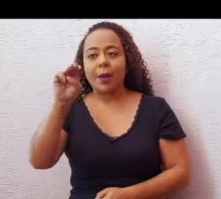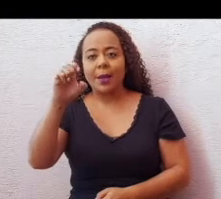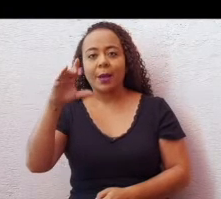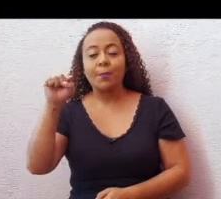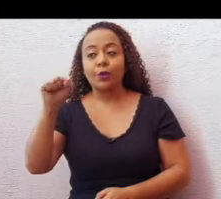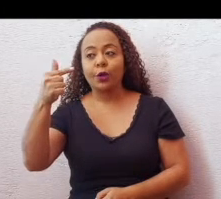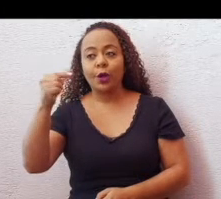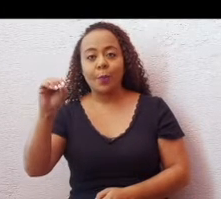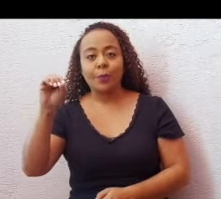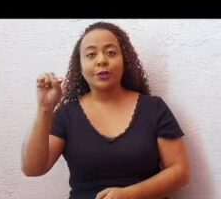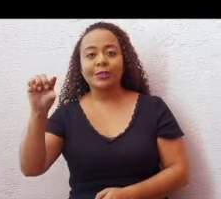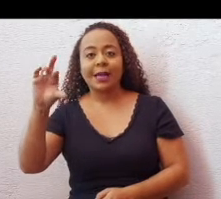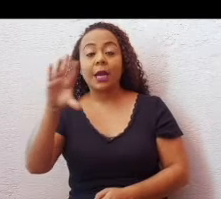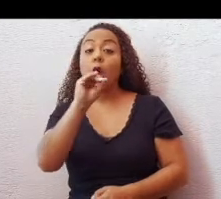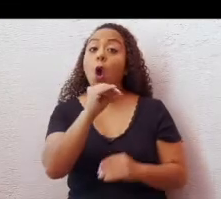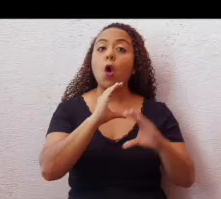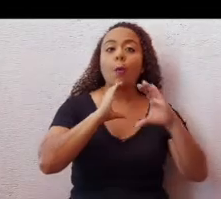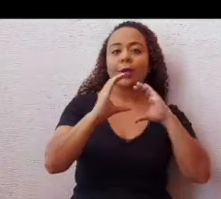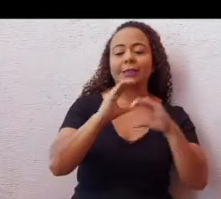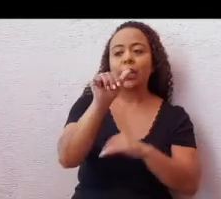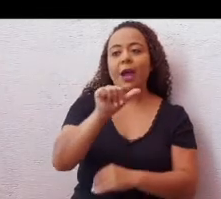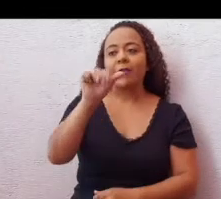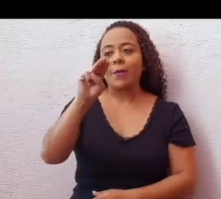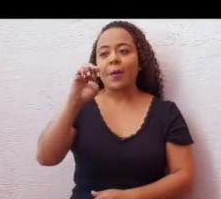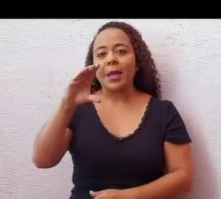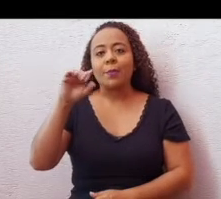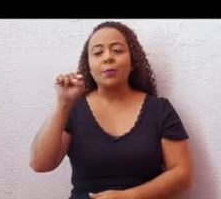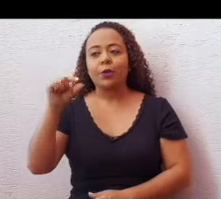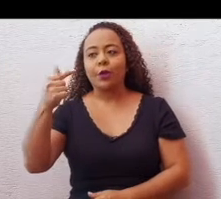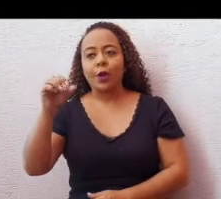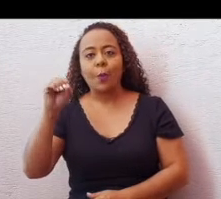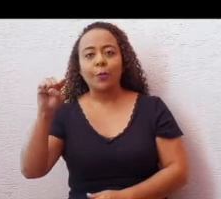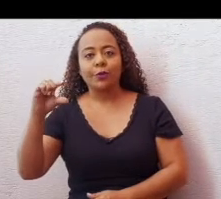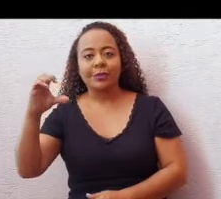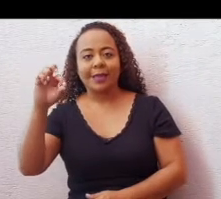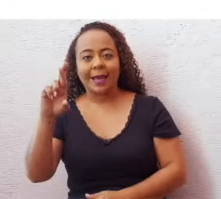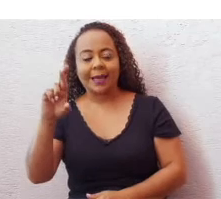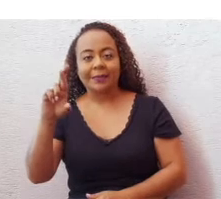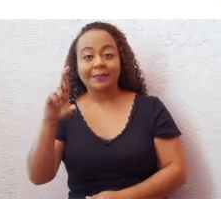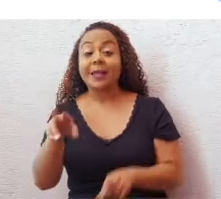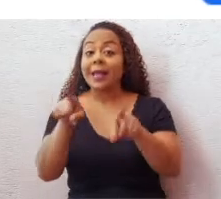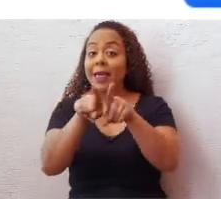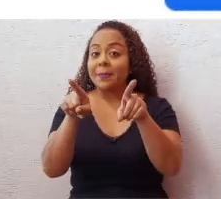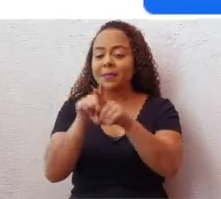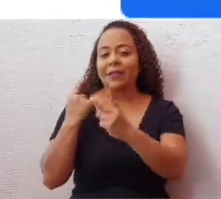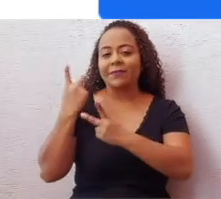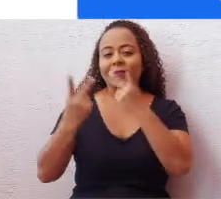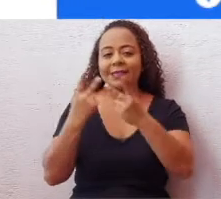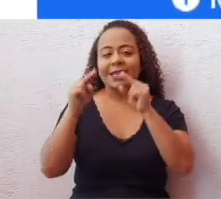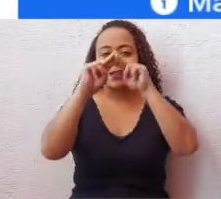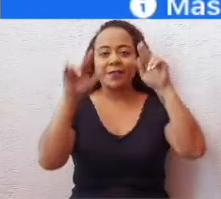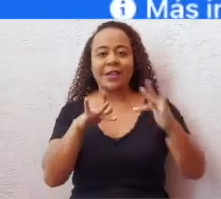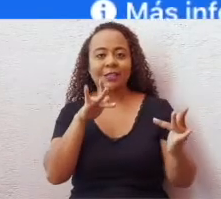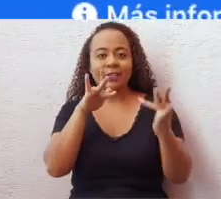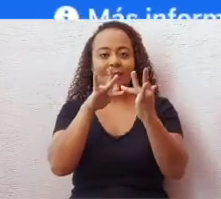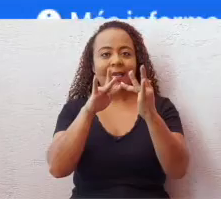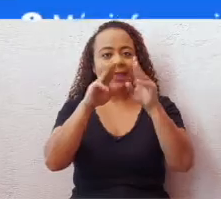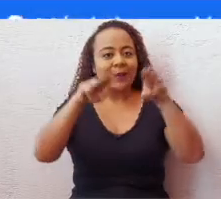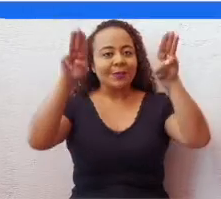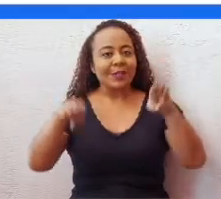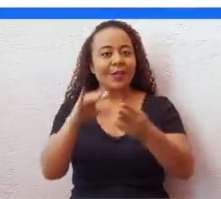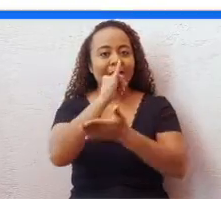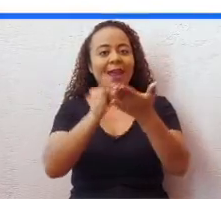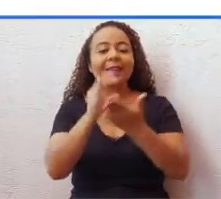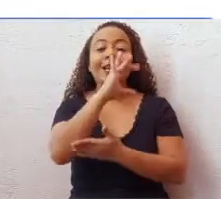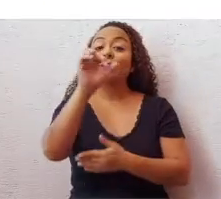educación@mac.go.cr o a comunicación@mac.go.cr además visite las redes sociales del Museo